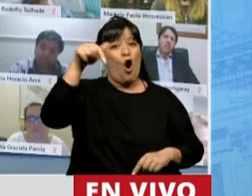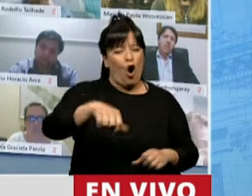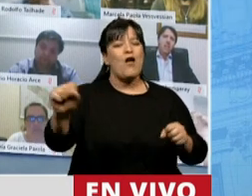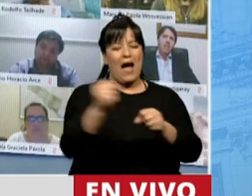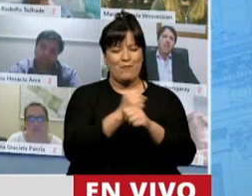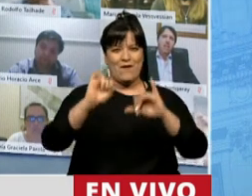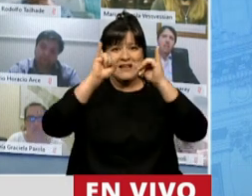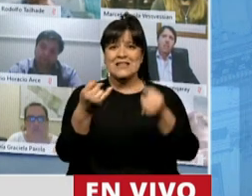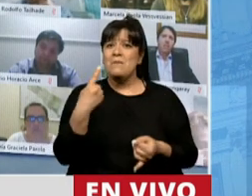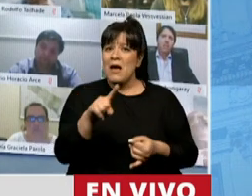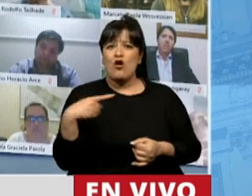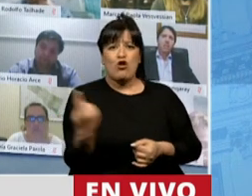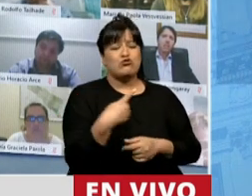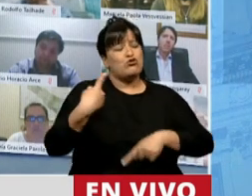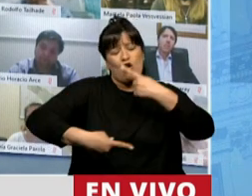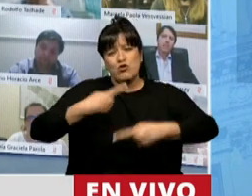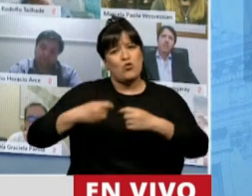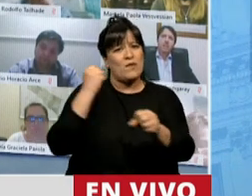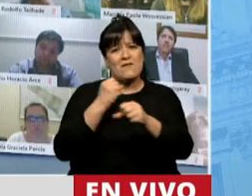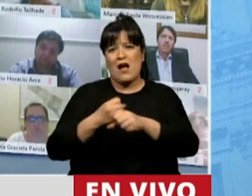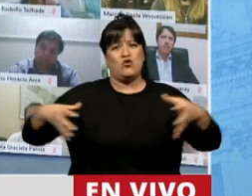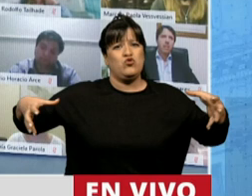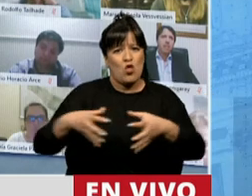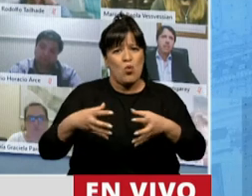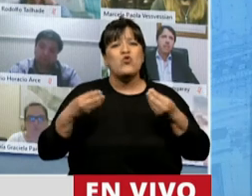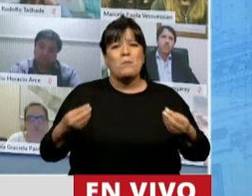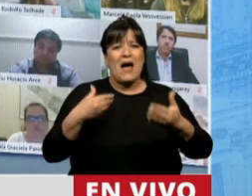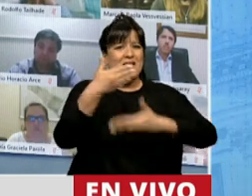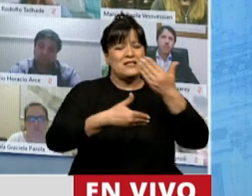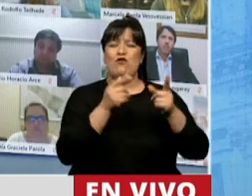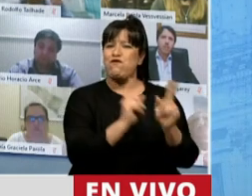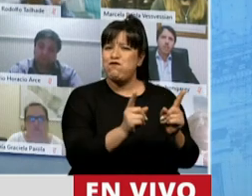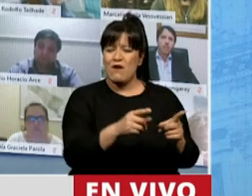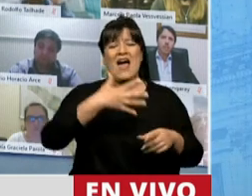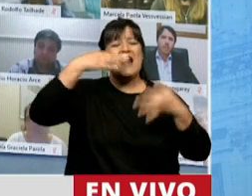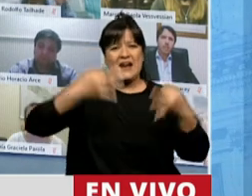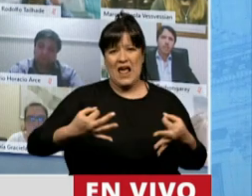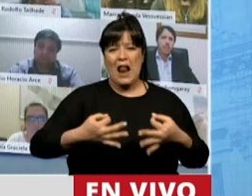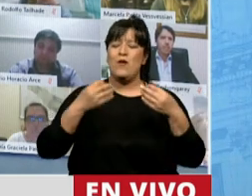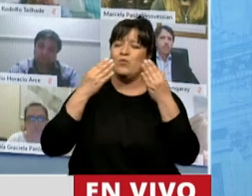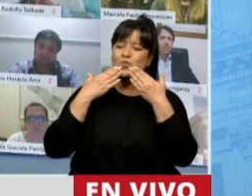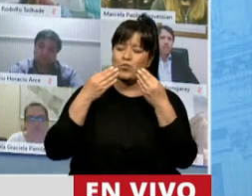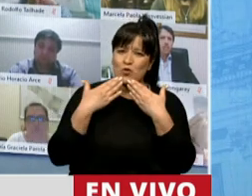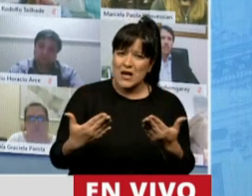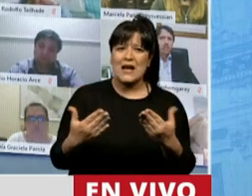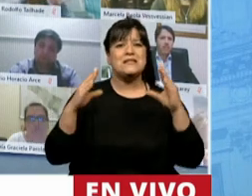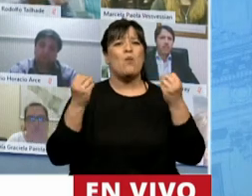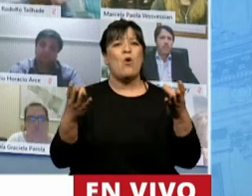aprobando pero tenemos que seguir trabajando en conjunto para que el desarrollo sostenible sea una realidad Muchas gracias y buenas